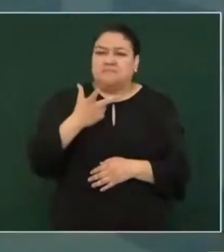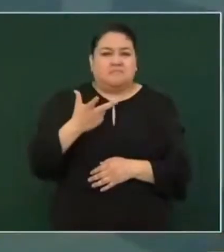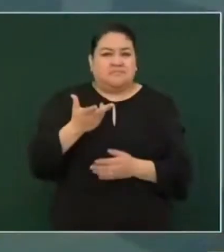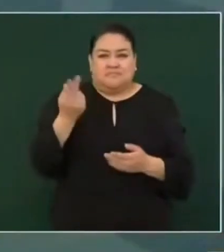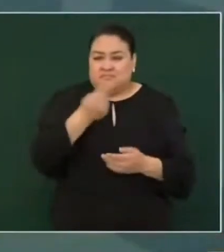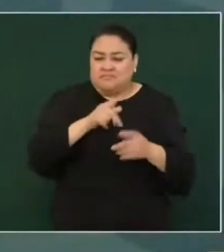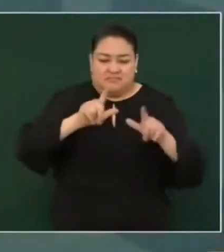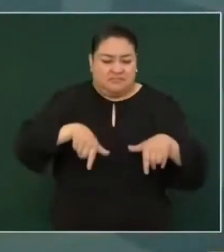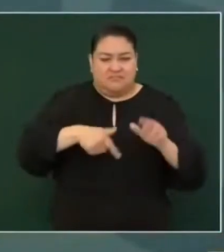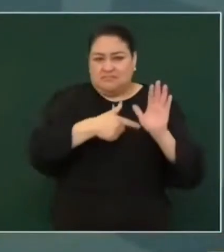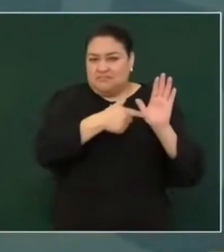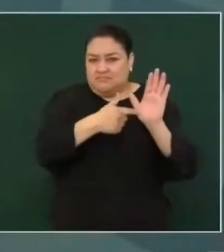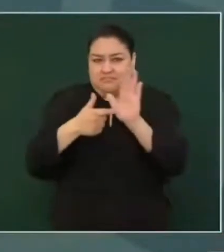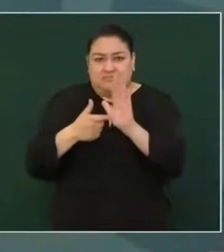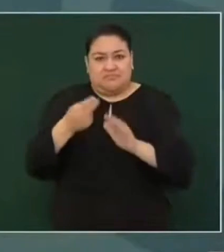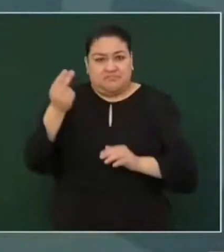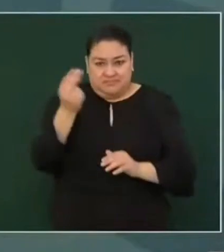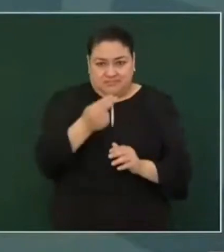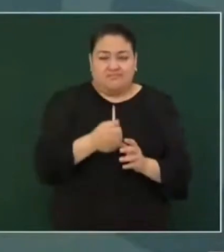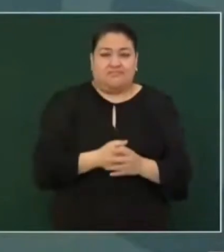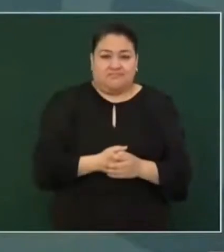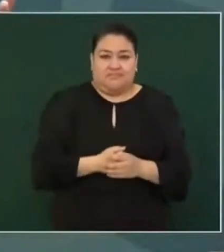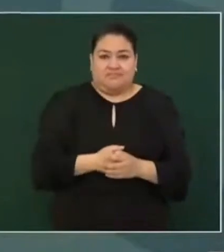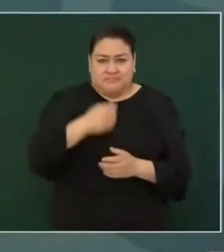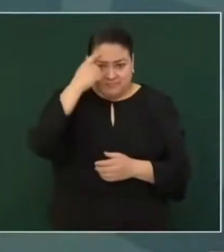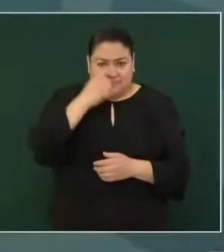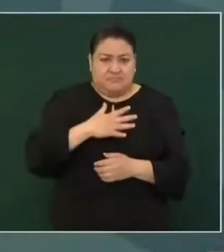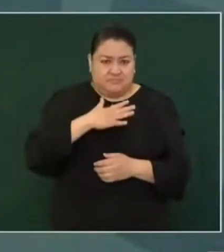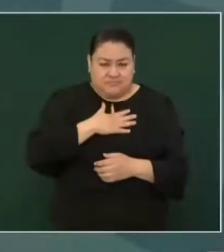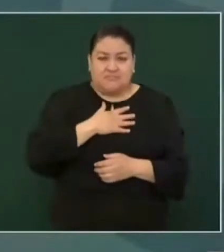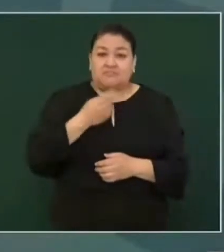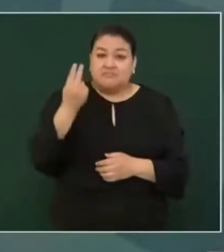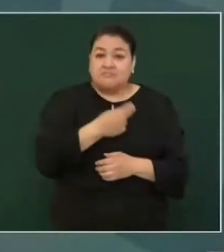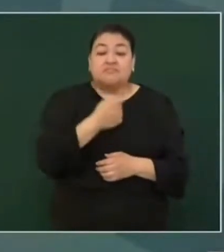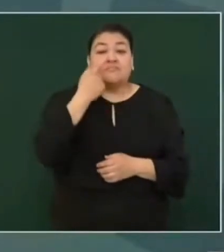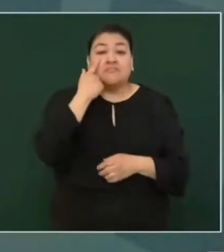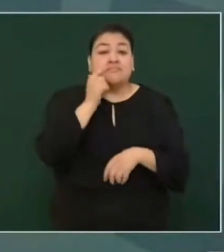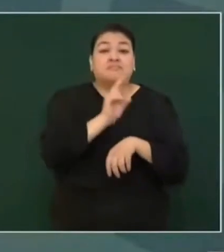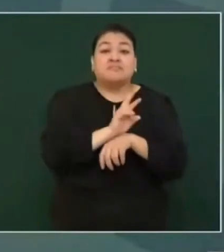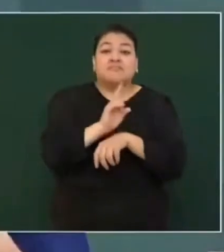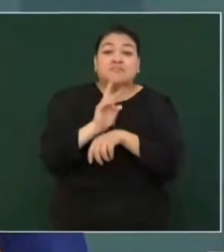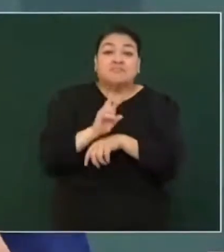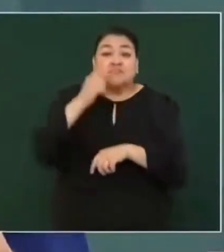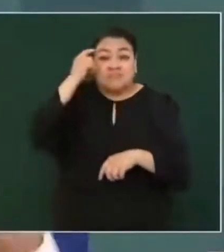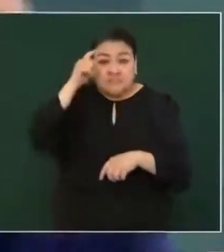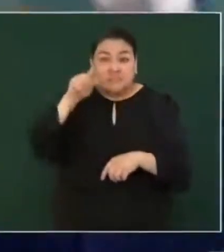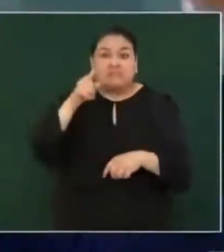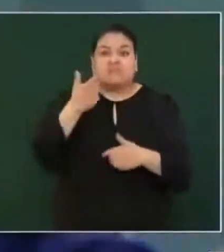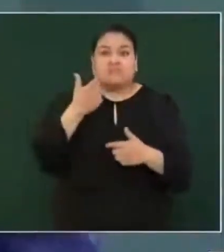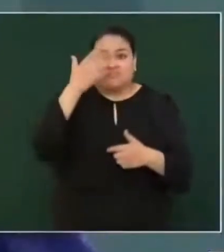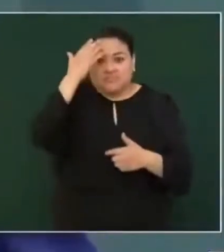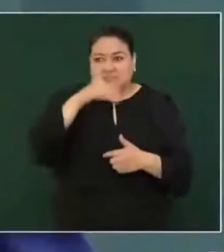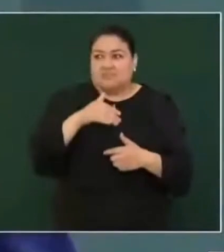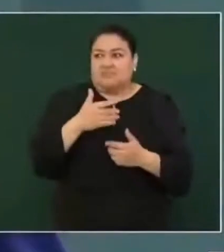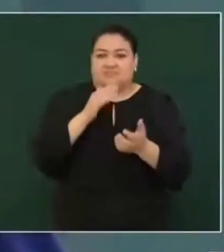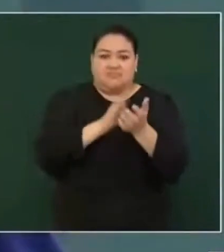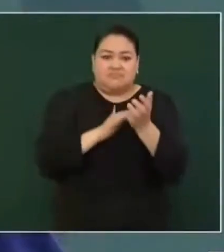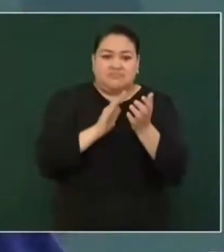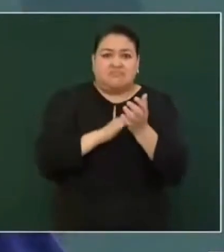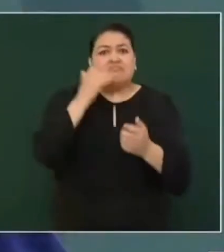utilizarla. Y nosotros vamos a estar pendientes para que no se